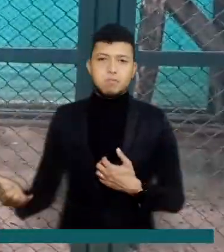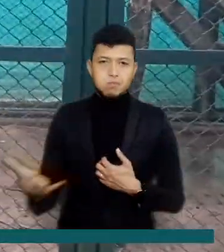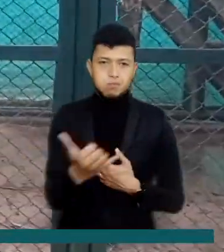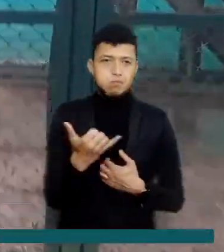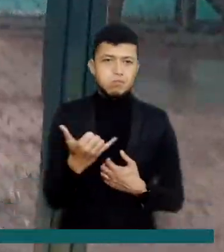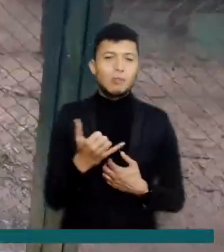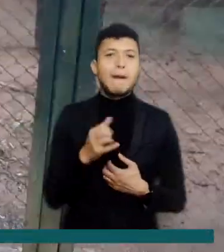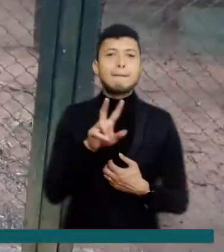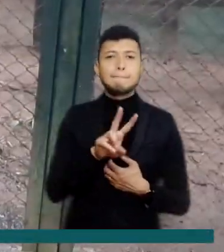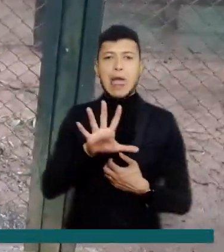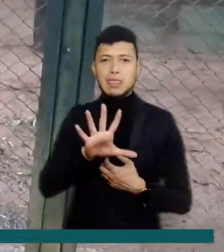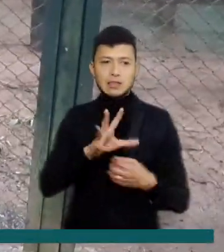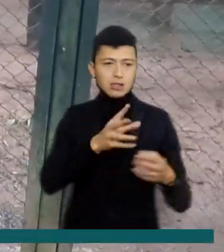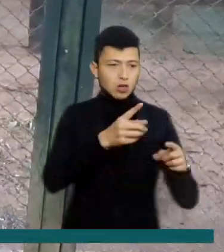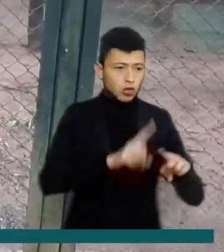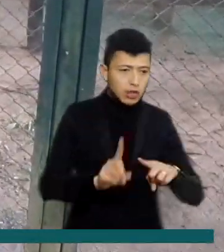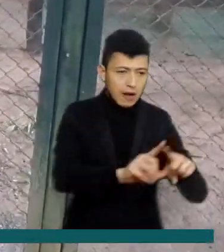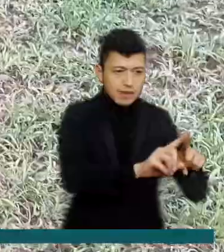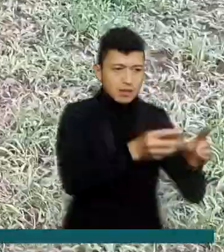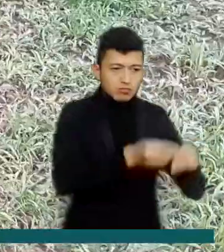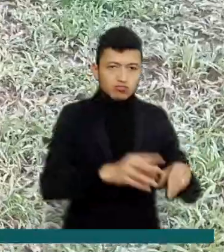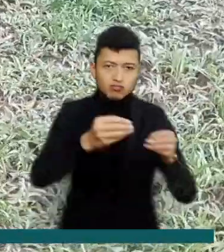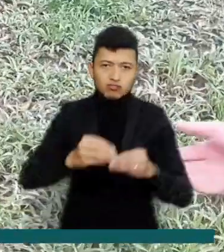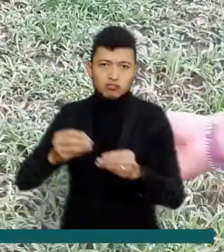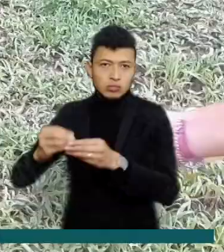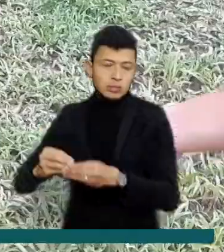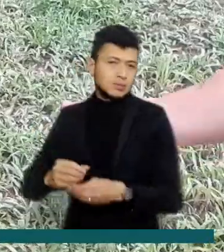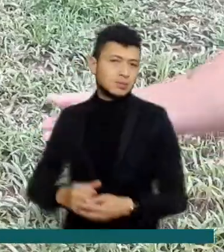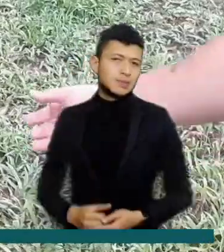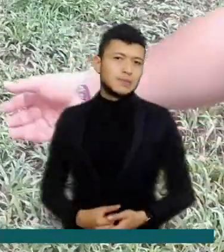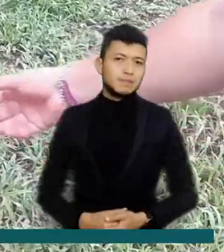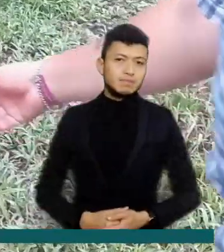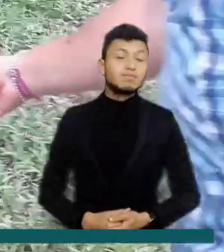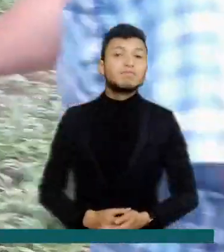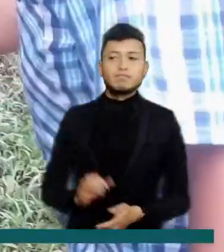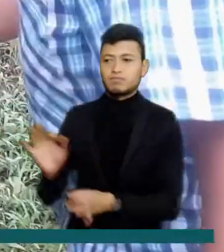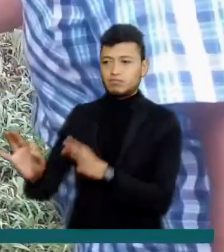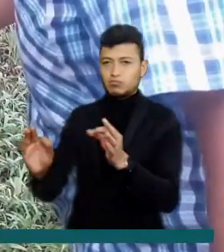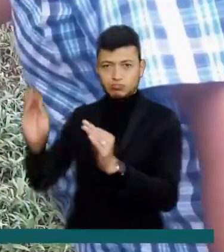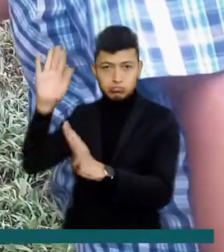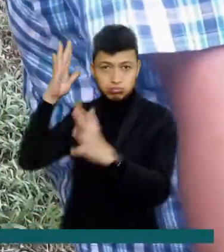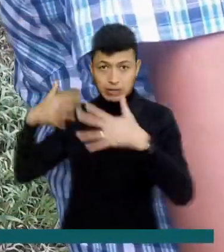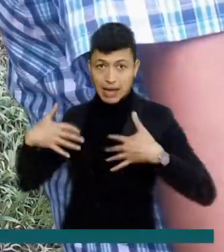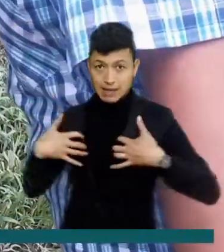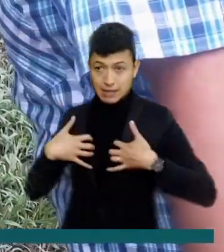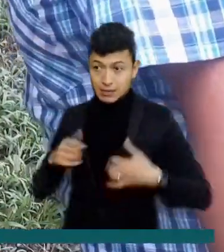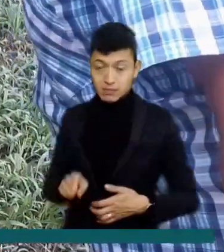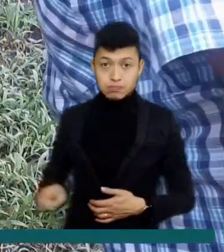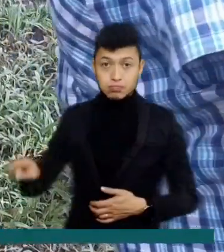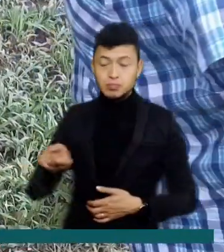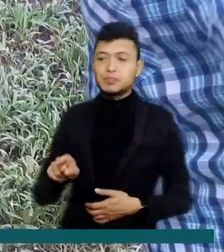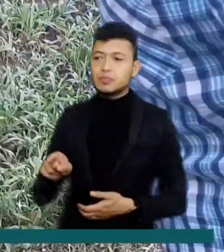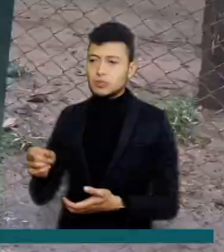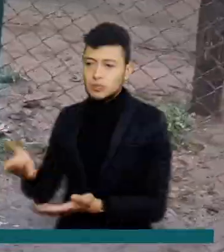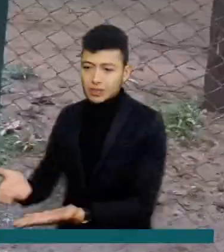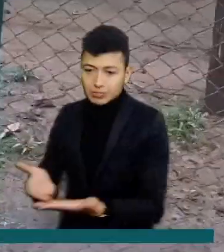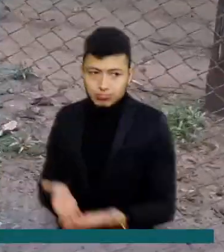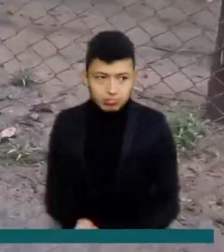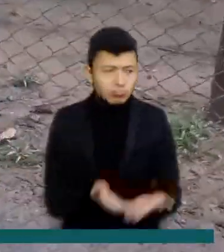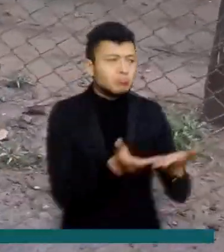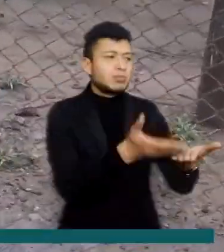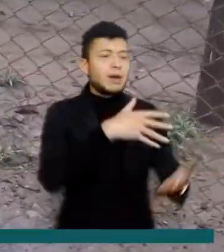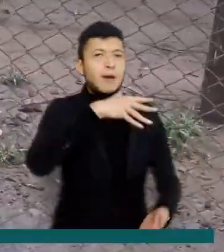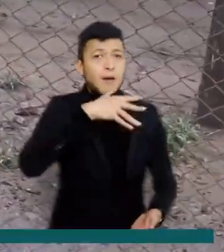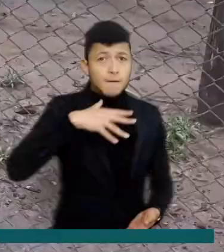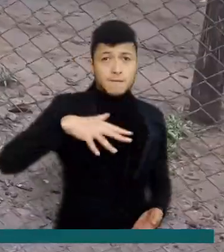aproximadamente 20, 25 especies diferentes. Otra de las modalidades para la preservación de la fauna es entregar las especies recuperadas a